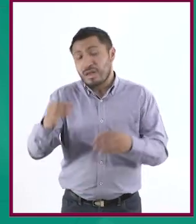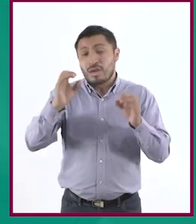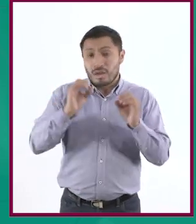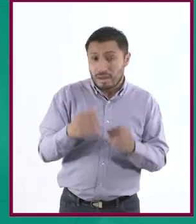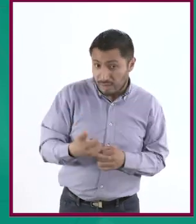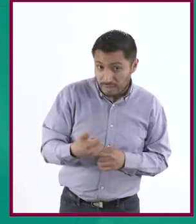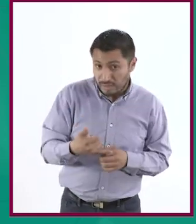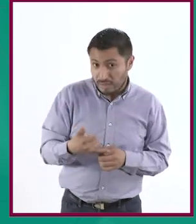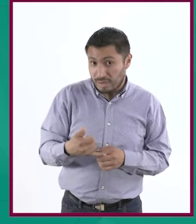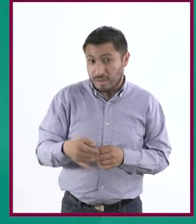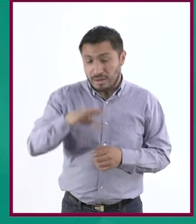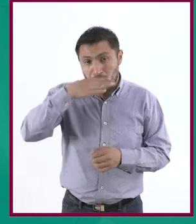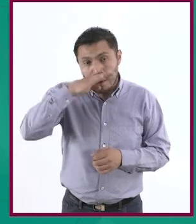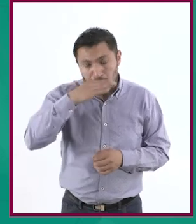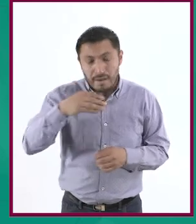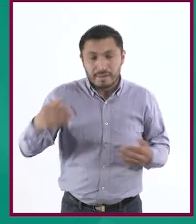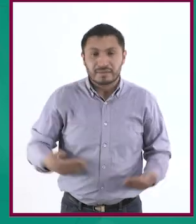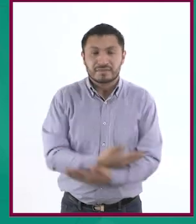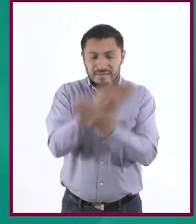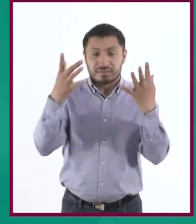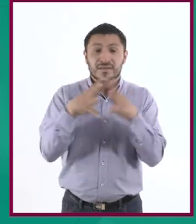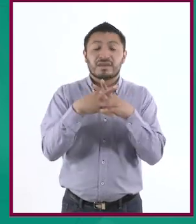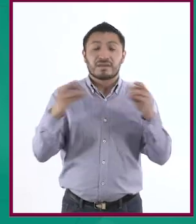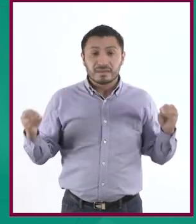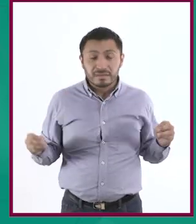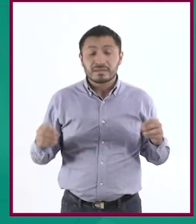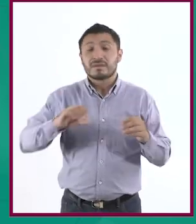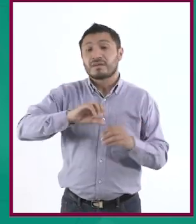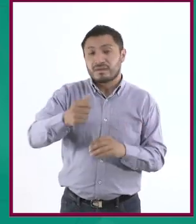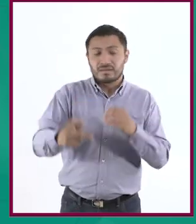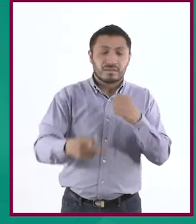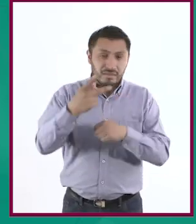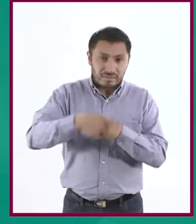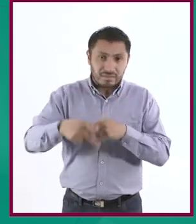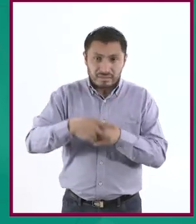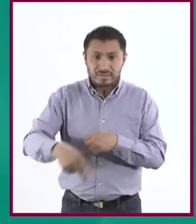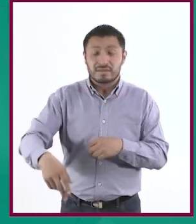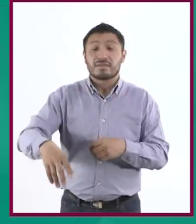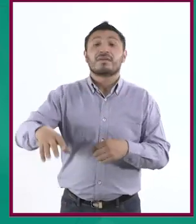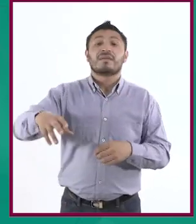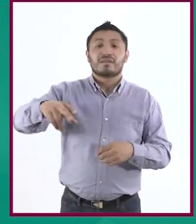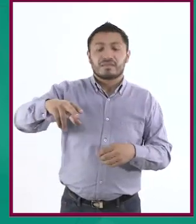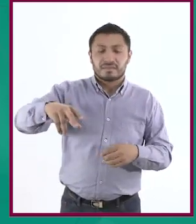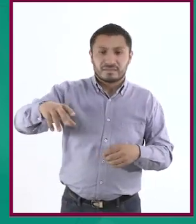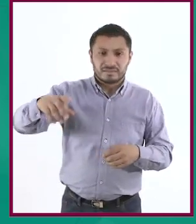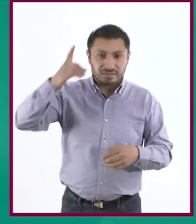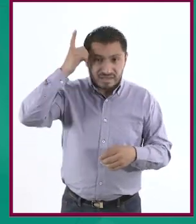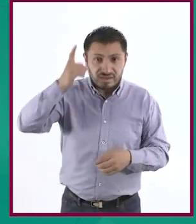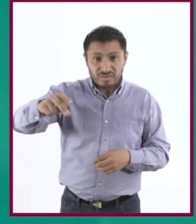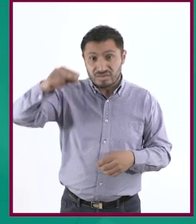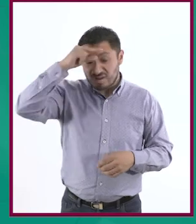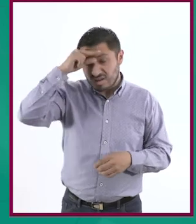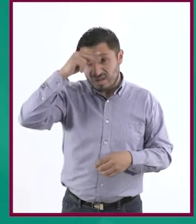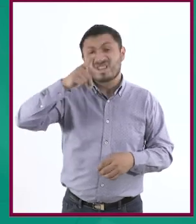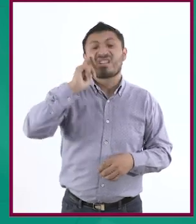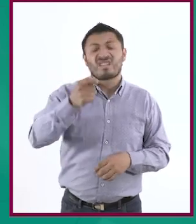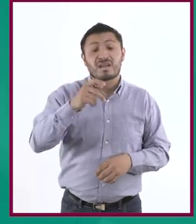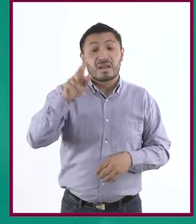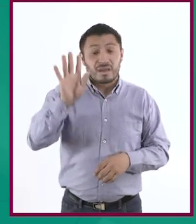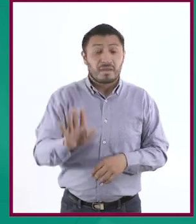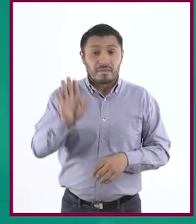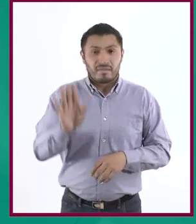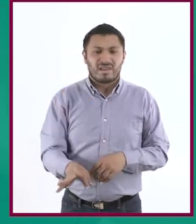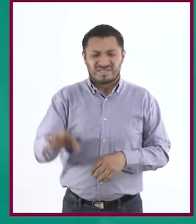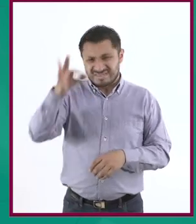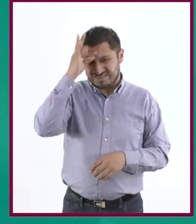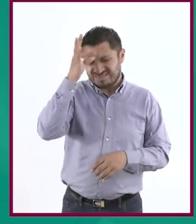como los maíces nativos desaparezcan. Otro riesgo es la propiedad intelectual. O sea, aunque parezca